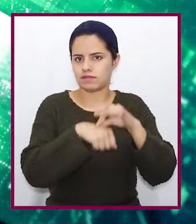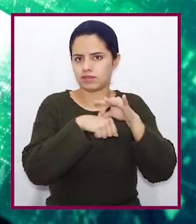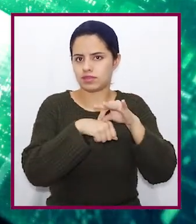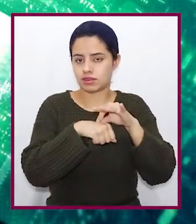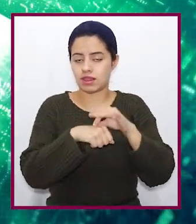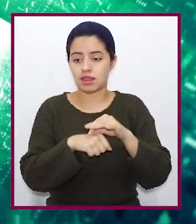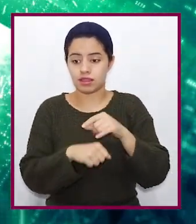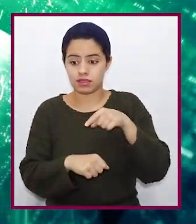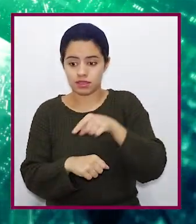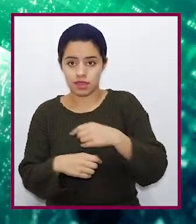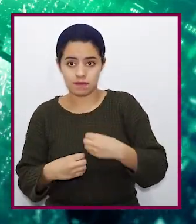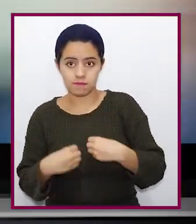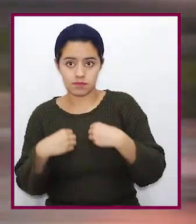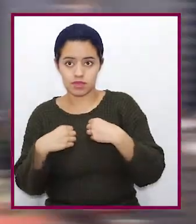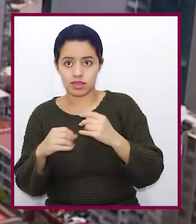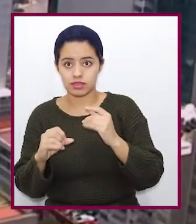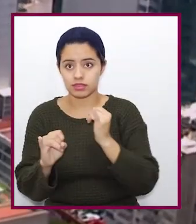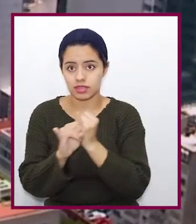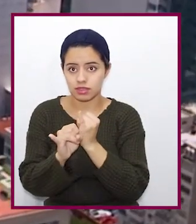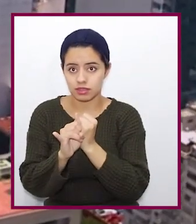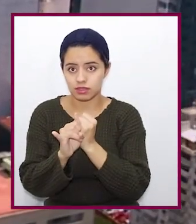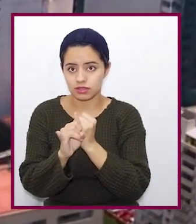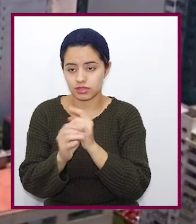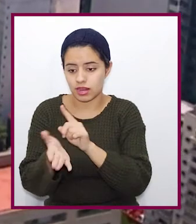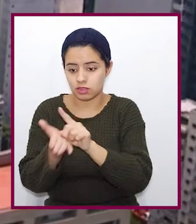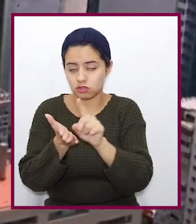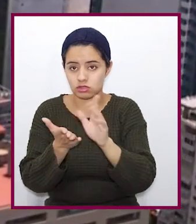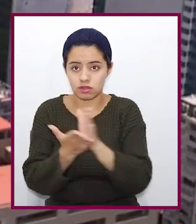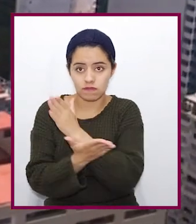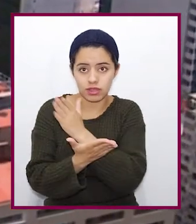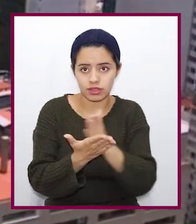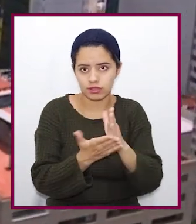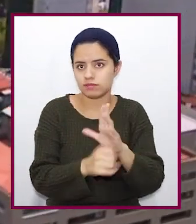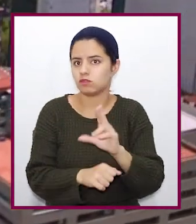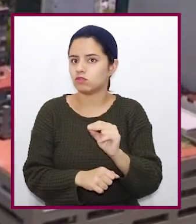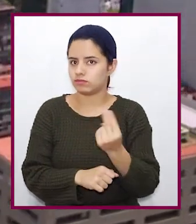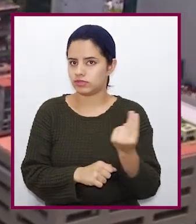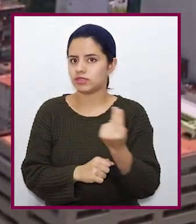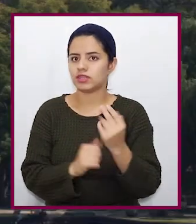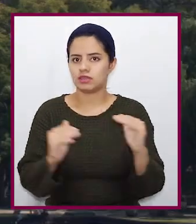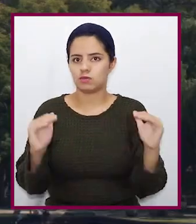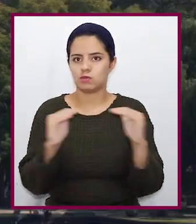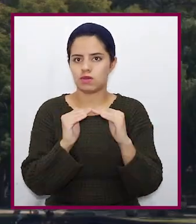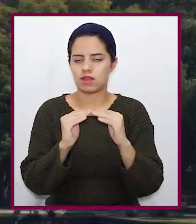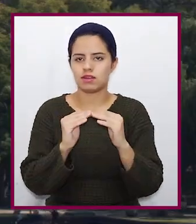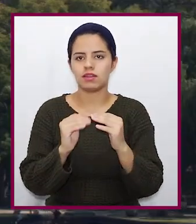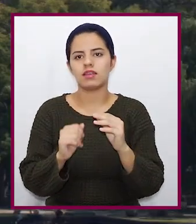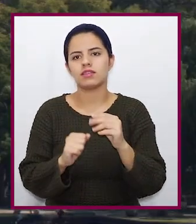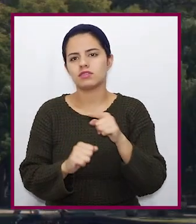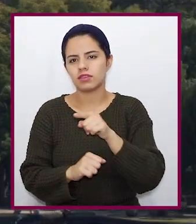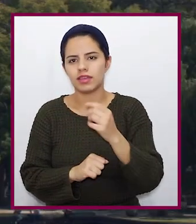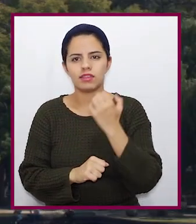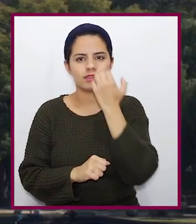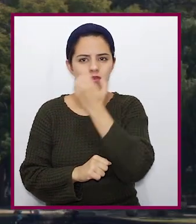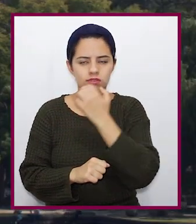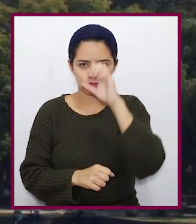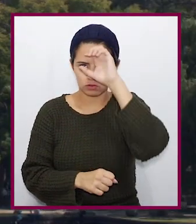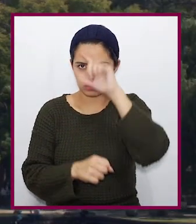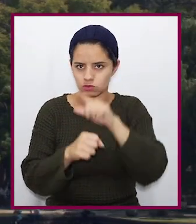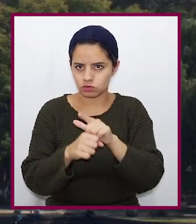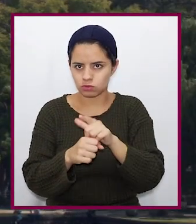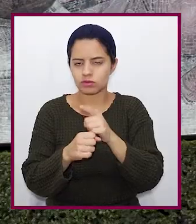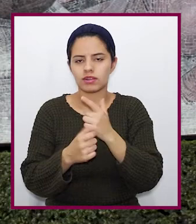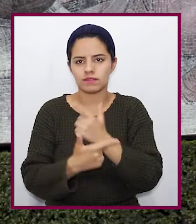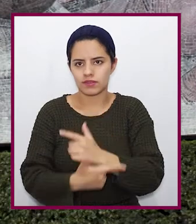tecnologías de la información y la comunicación. Que la privacidad, la libertad de expresión, la educación, la cultura, esos derechos son